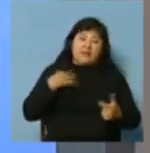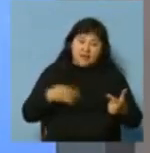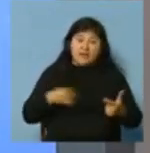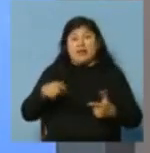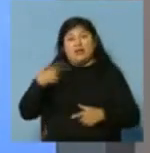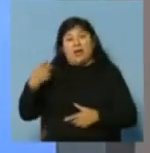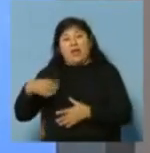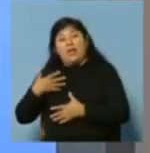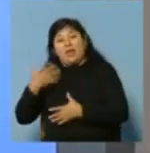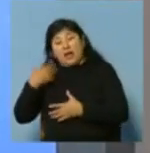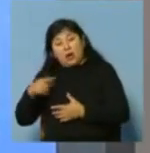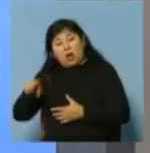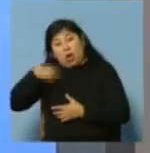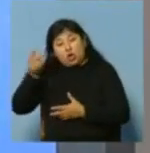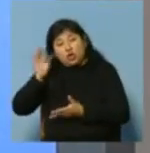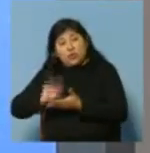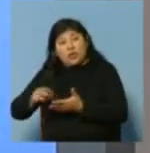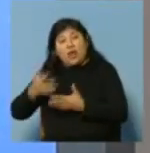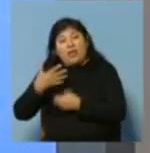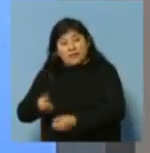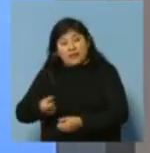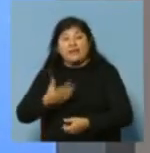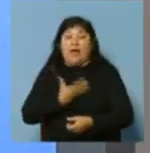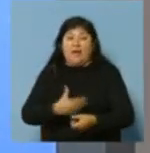defienden el aborto para